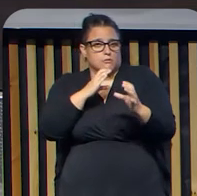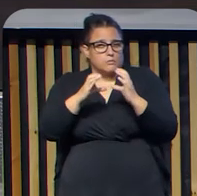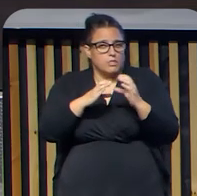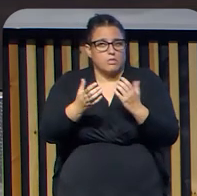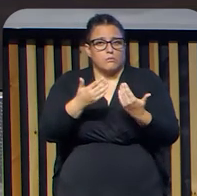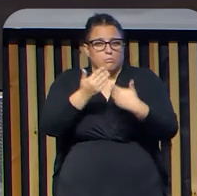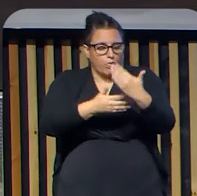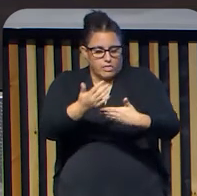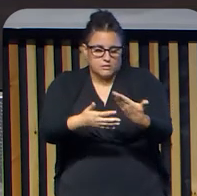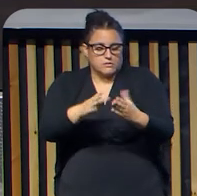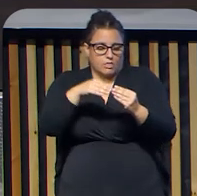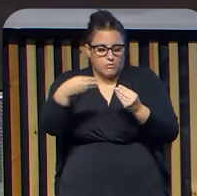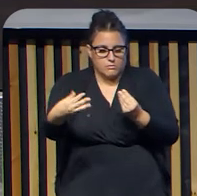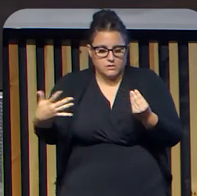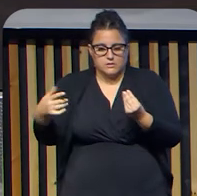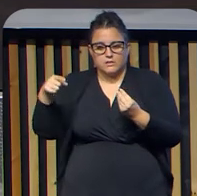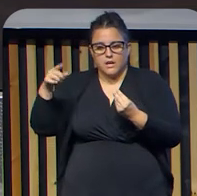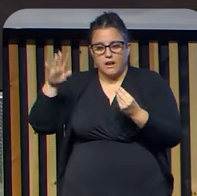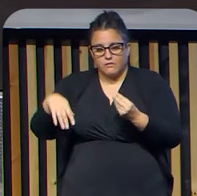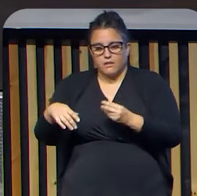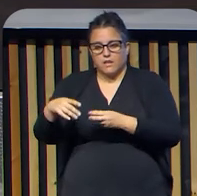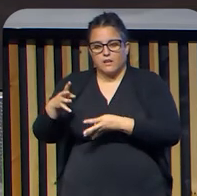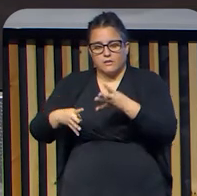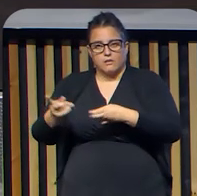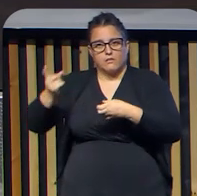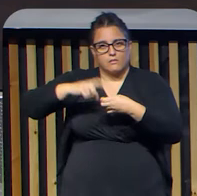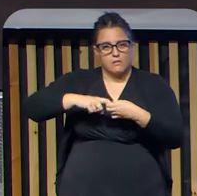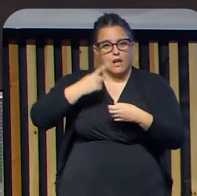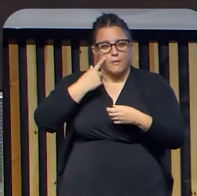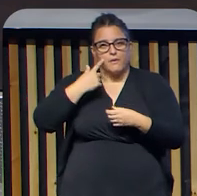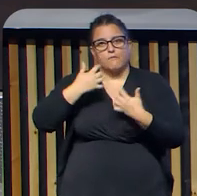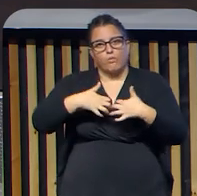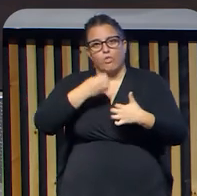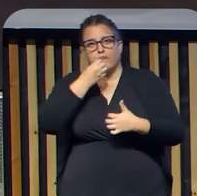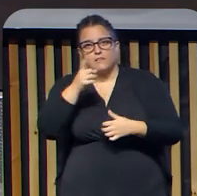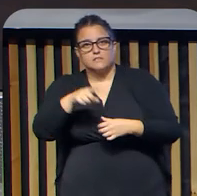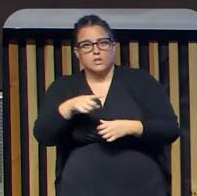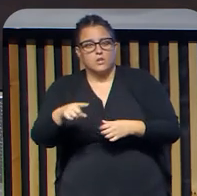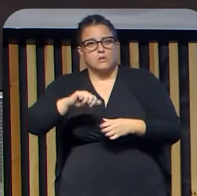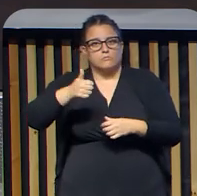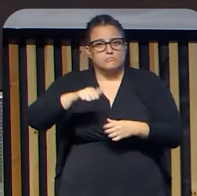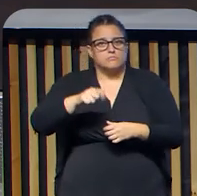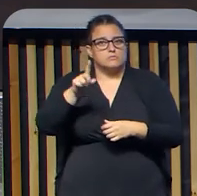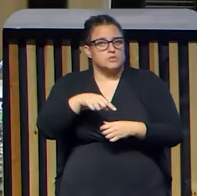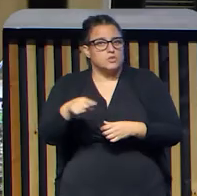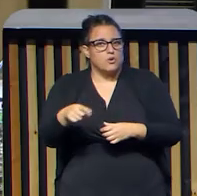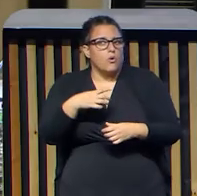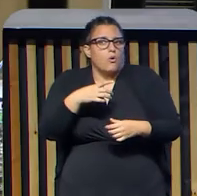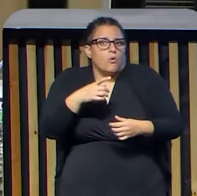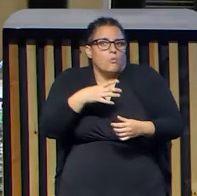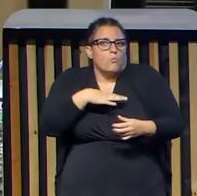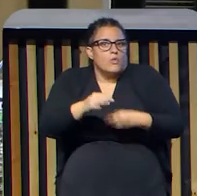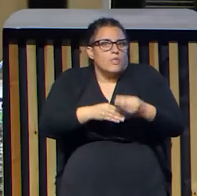De qué manera se puede hacer sí lo que yo he visto hasta el momento son test de usuario